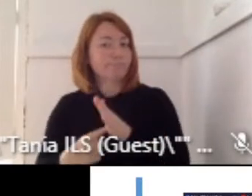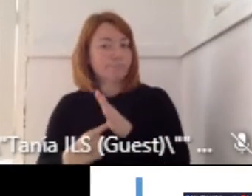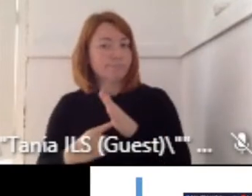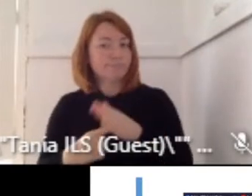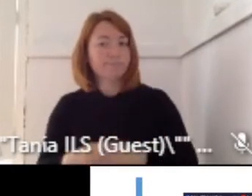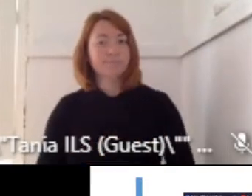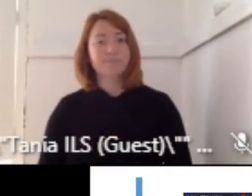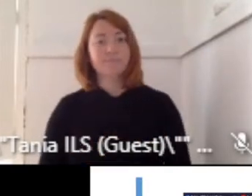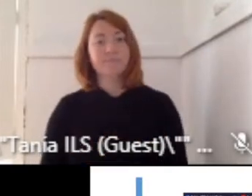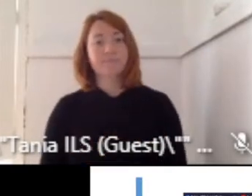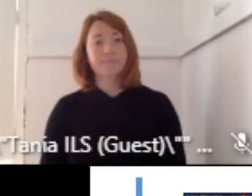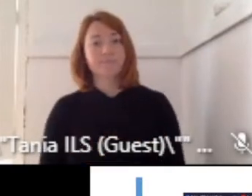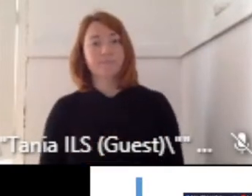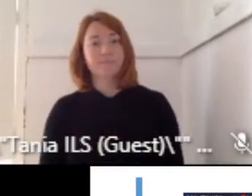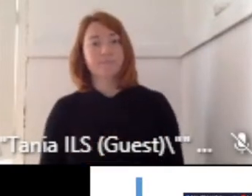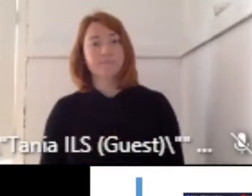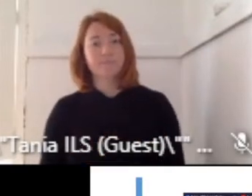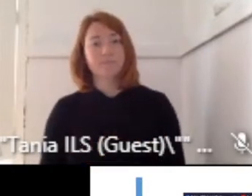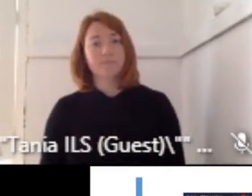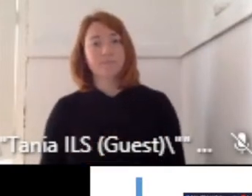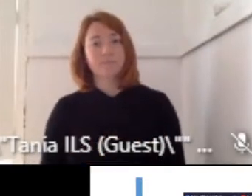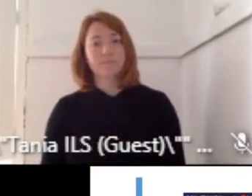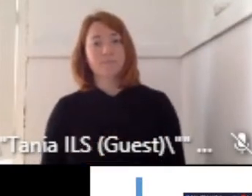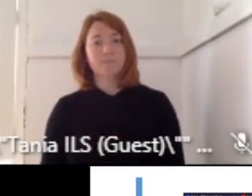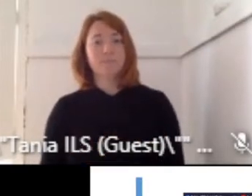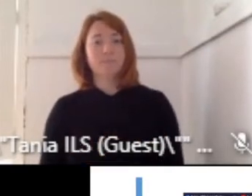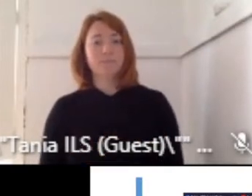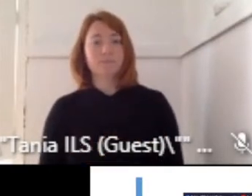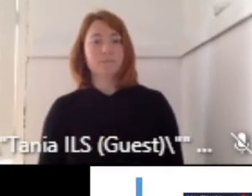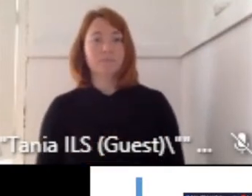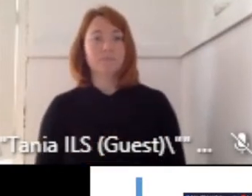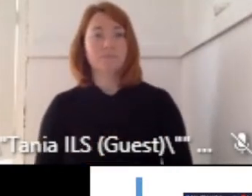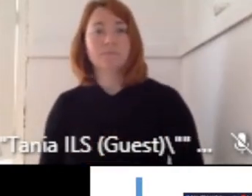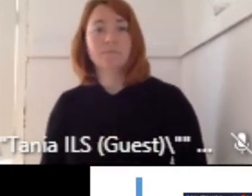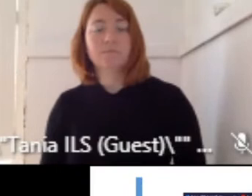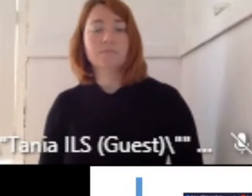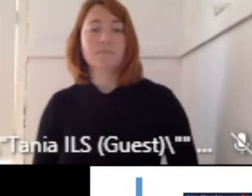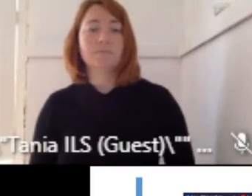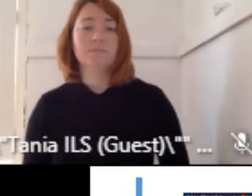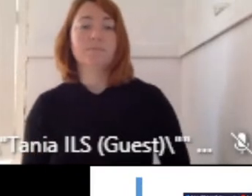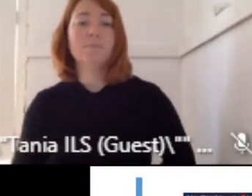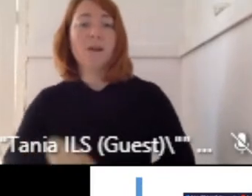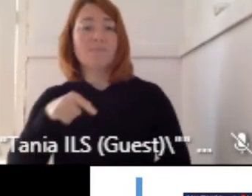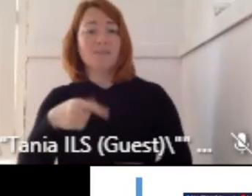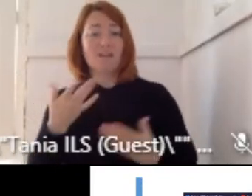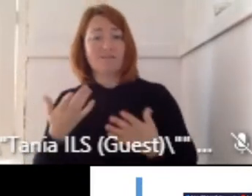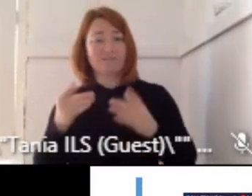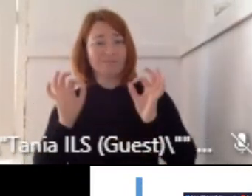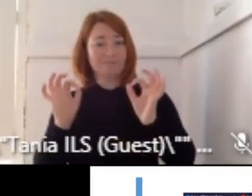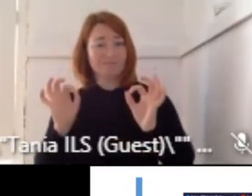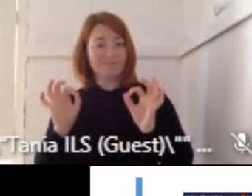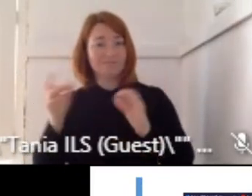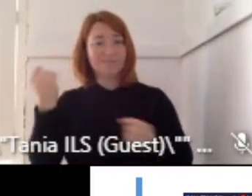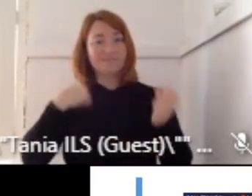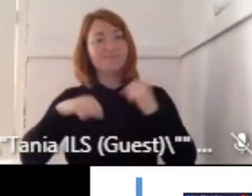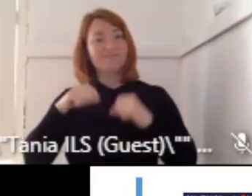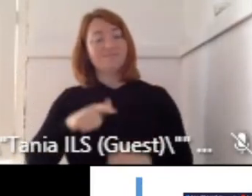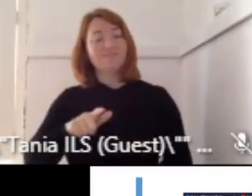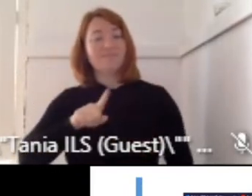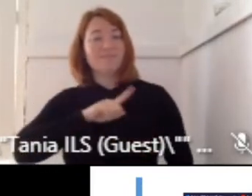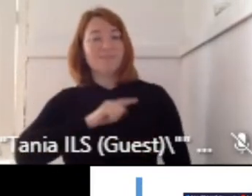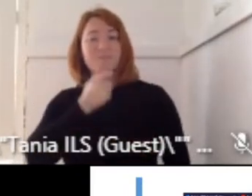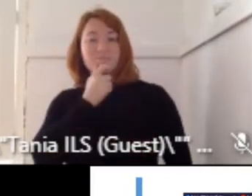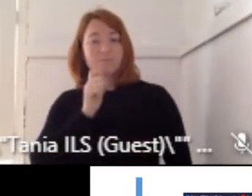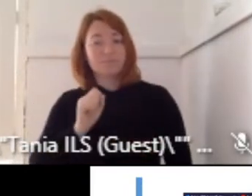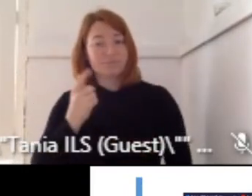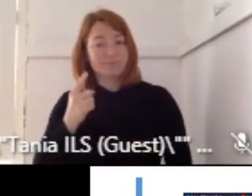Y bueno, esta es, de lo que os voy a hablar a continuación es la actividad que a mí más me gusta, que es elaborar la biografía en formato Wikipedia